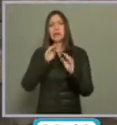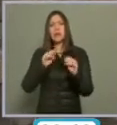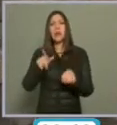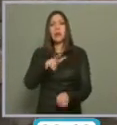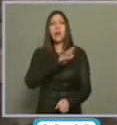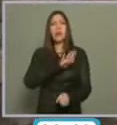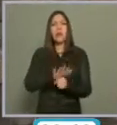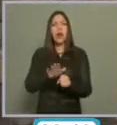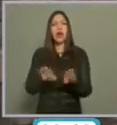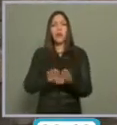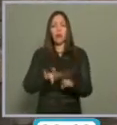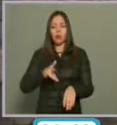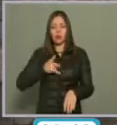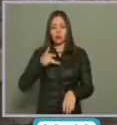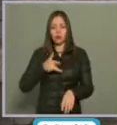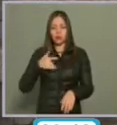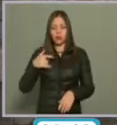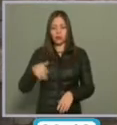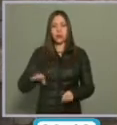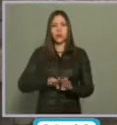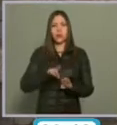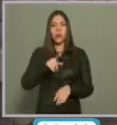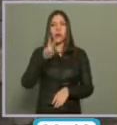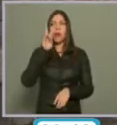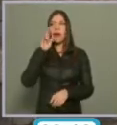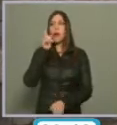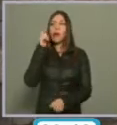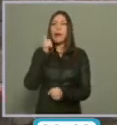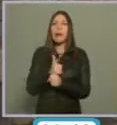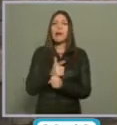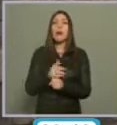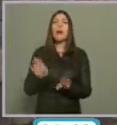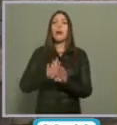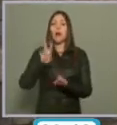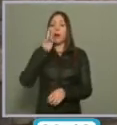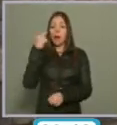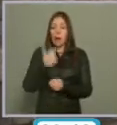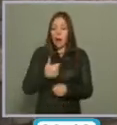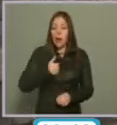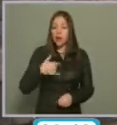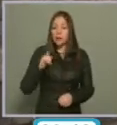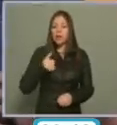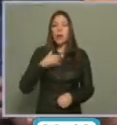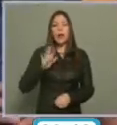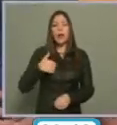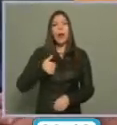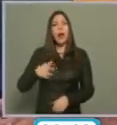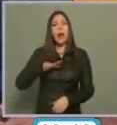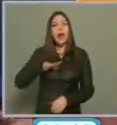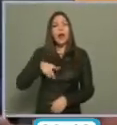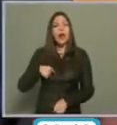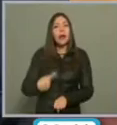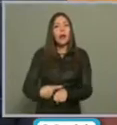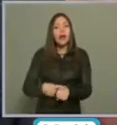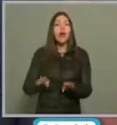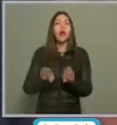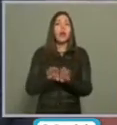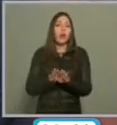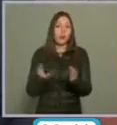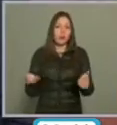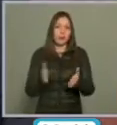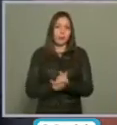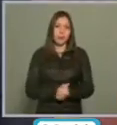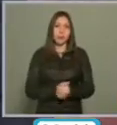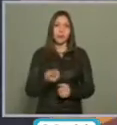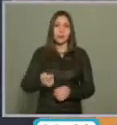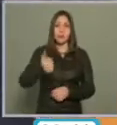pues tener una persona o un foco de alerta para decir que tiene hipertensión arterial? Sí, se habla de que los primeros 2-3